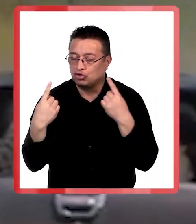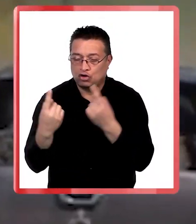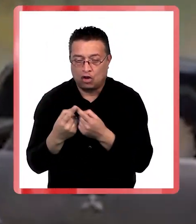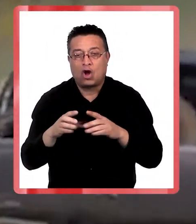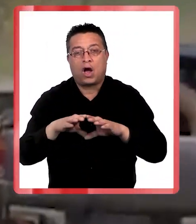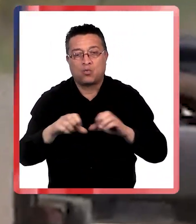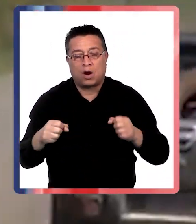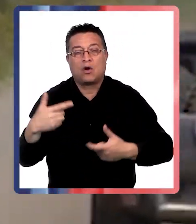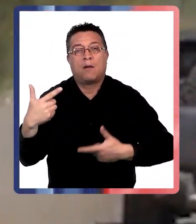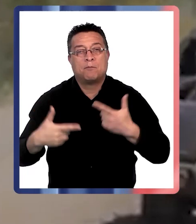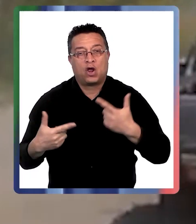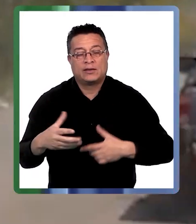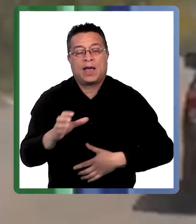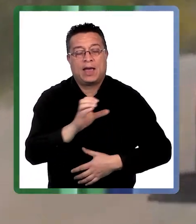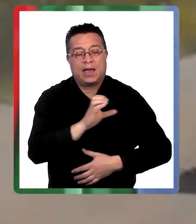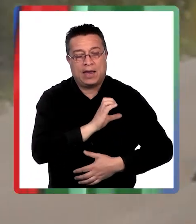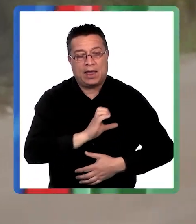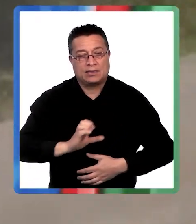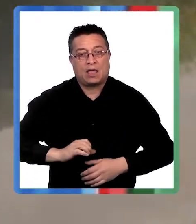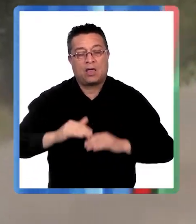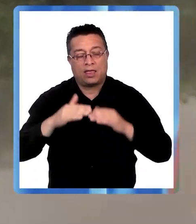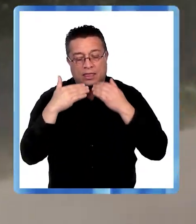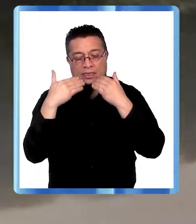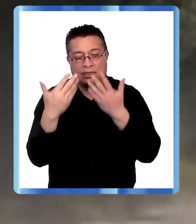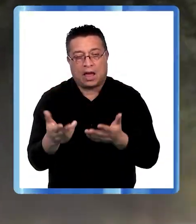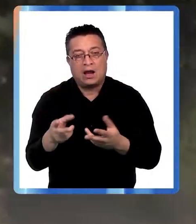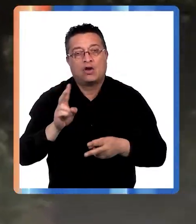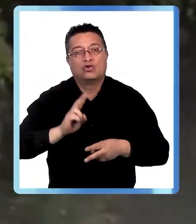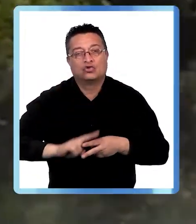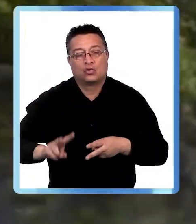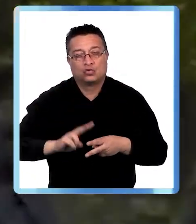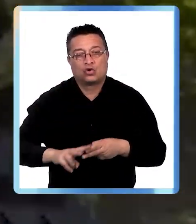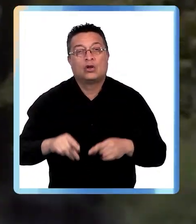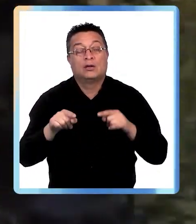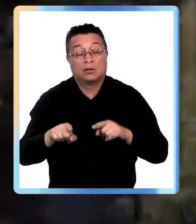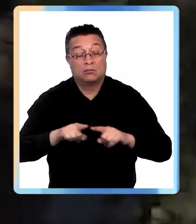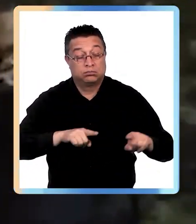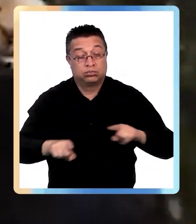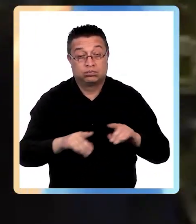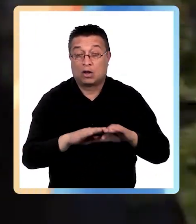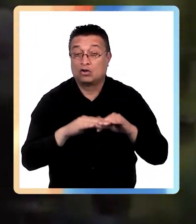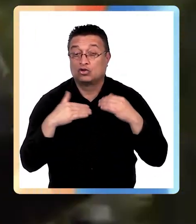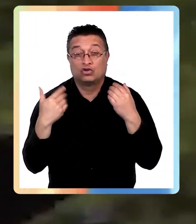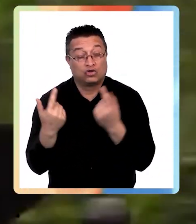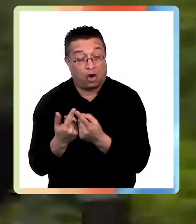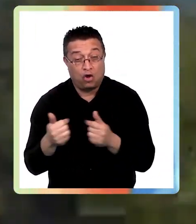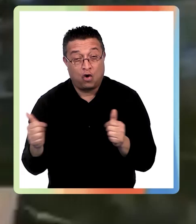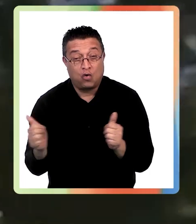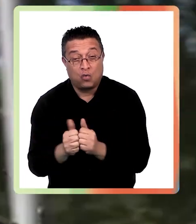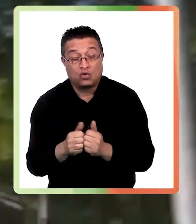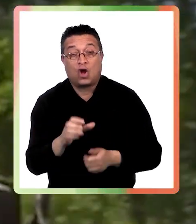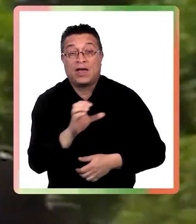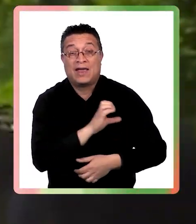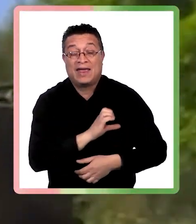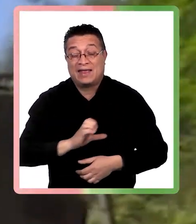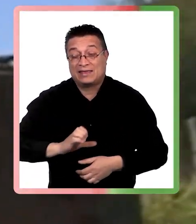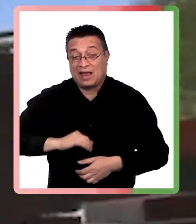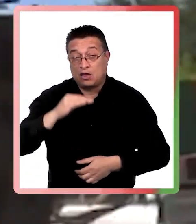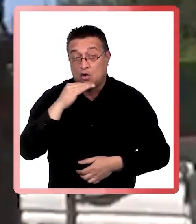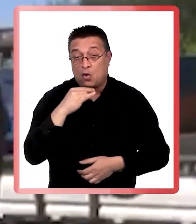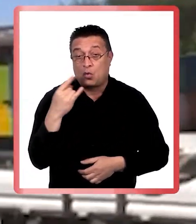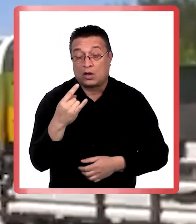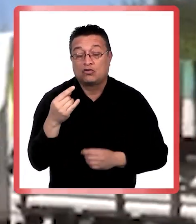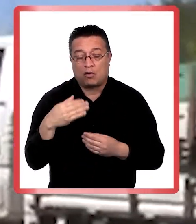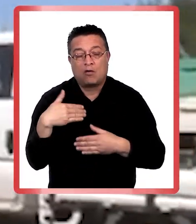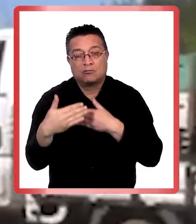de acuerdo en una política de Estado para ir a una solución. Entonces yo creo que el accionar de todas estas cosas juntas, el estado de emergencia con la forma